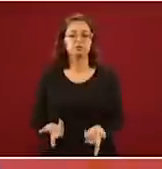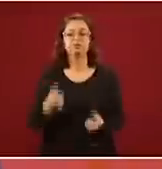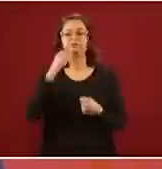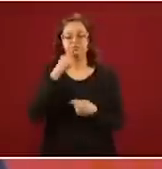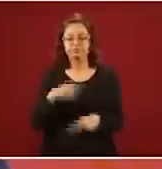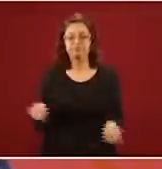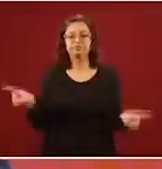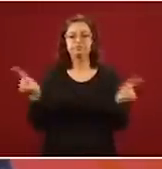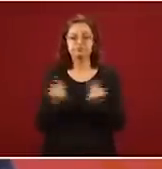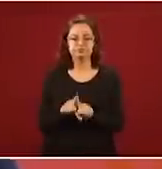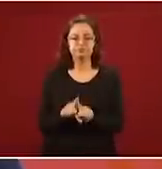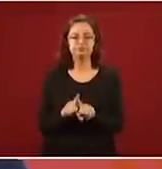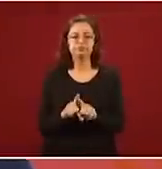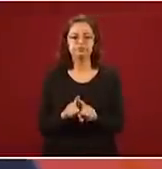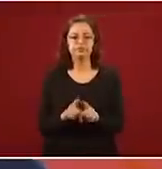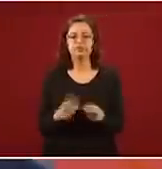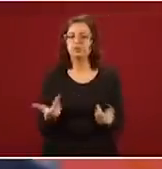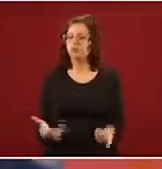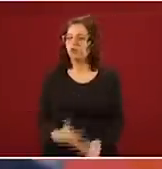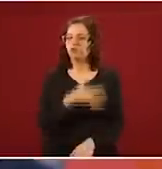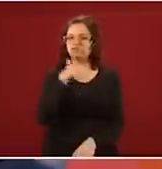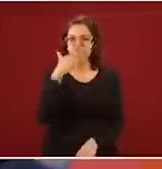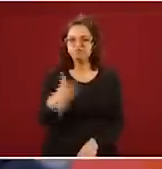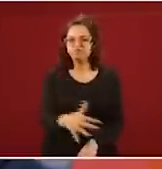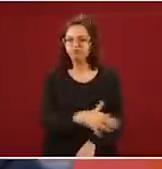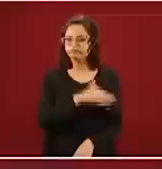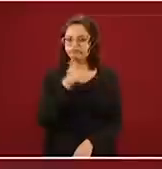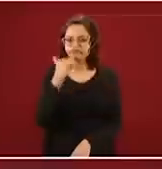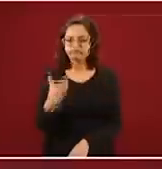También por corrupción,